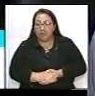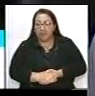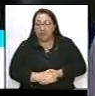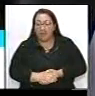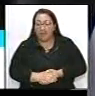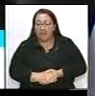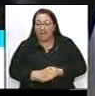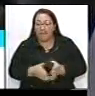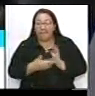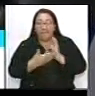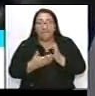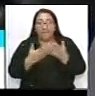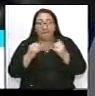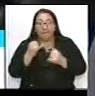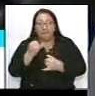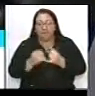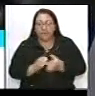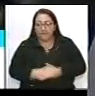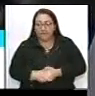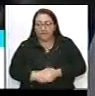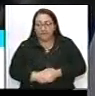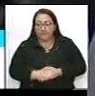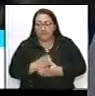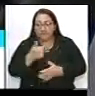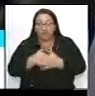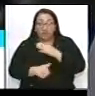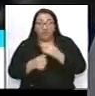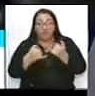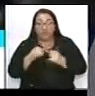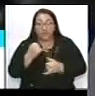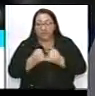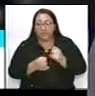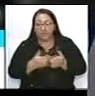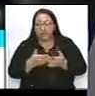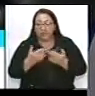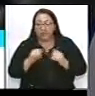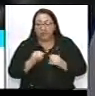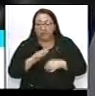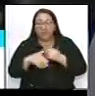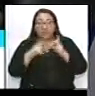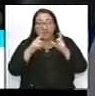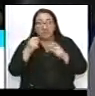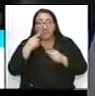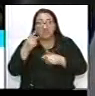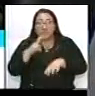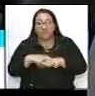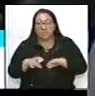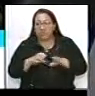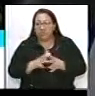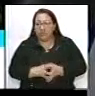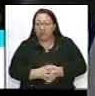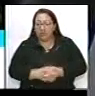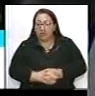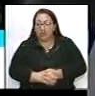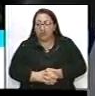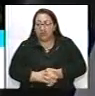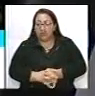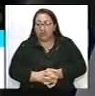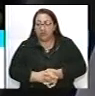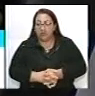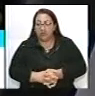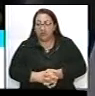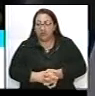Él presenta el informe final y dentro de ese informe final presenta los informes y las fotos que él dice que él no lo ha hecho ni que su despacho lo ha hecho.